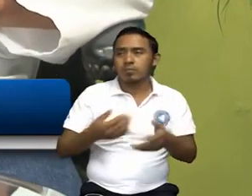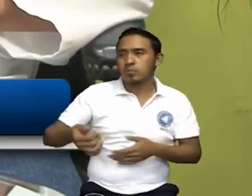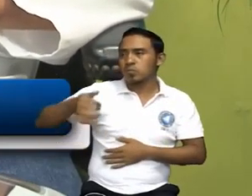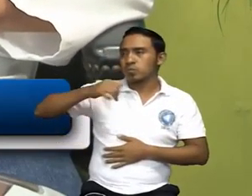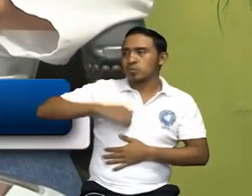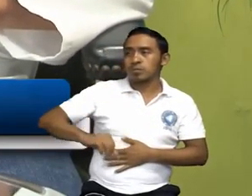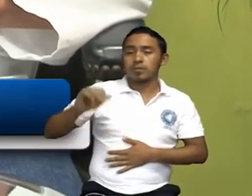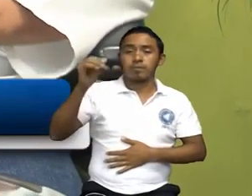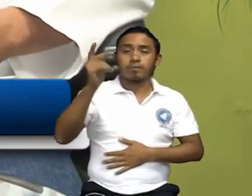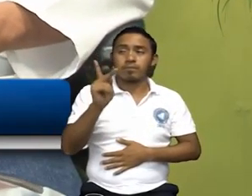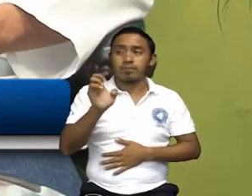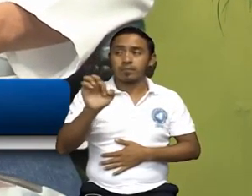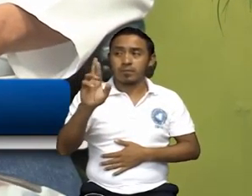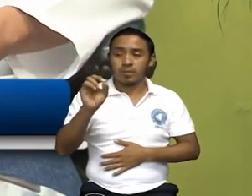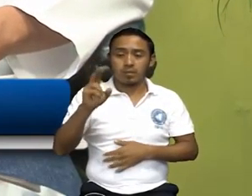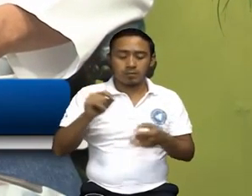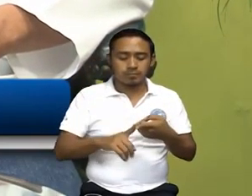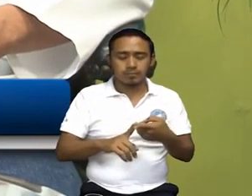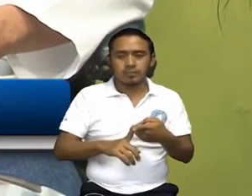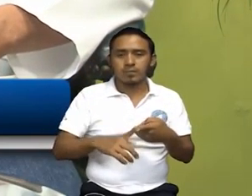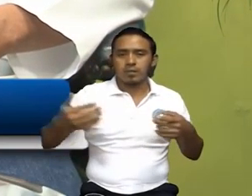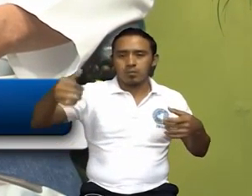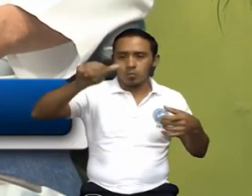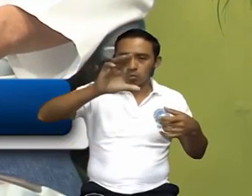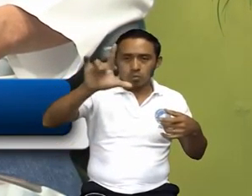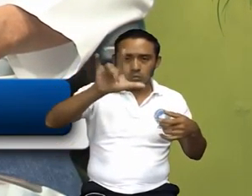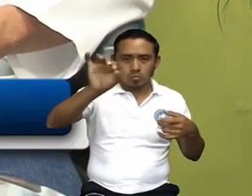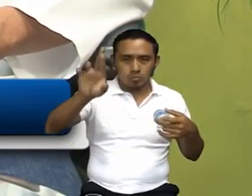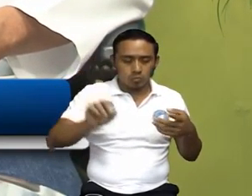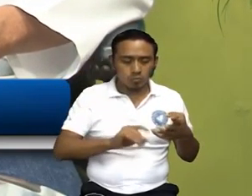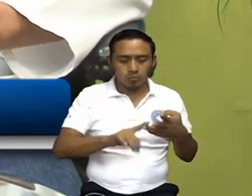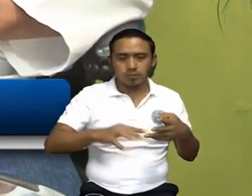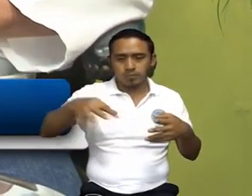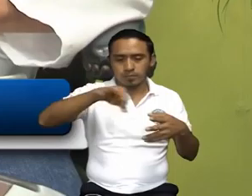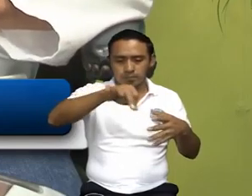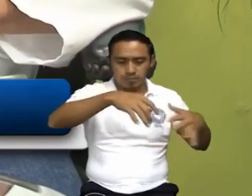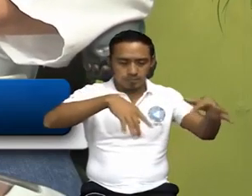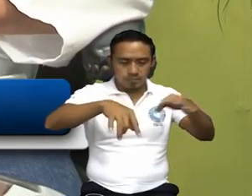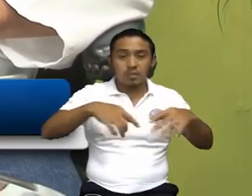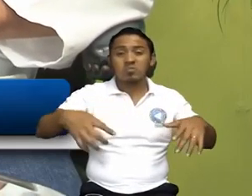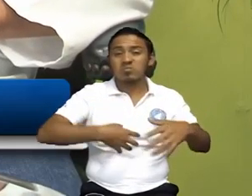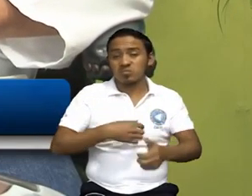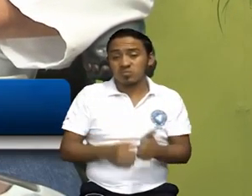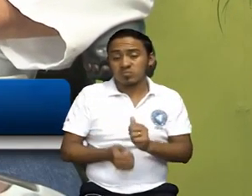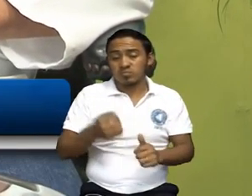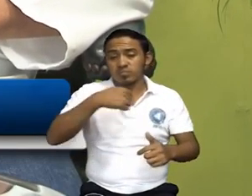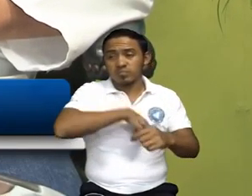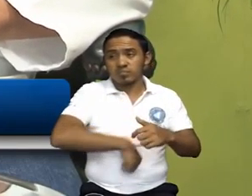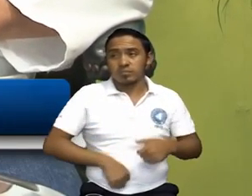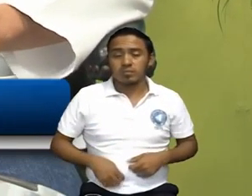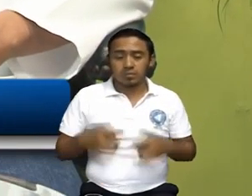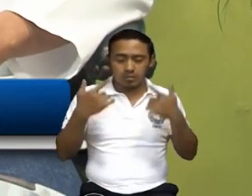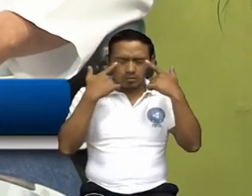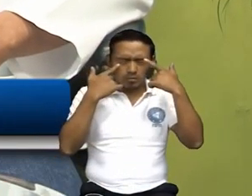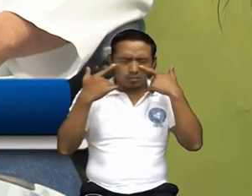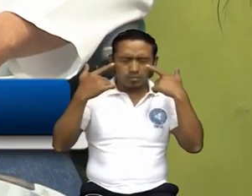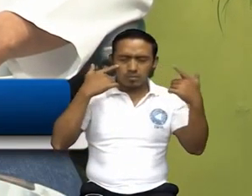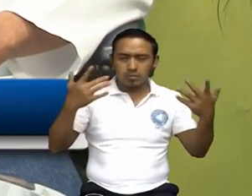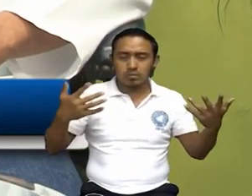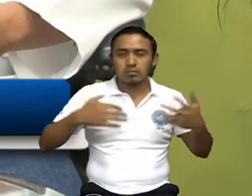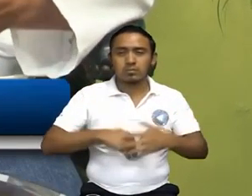por ejemplo, los ambientadores. El cloro, los ambientadores, que son irritantes a nivel gástrico. Los ojos principalmente, imagínense.